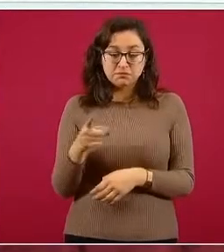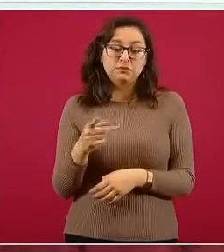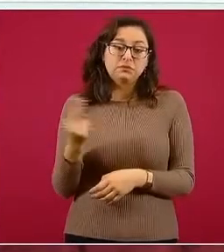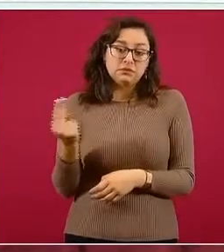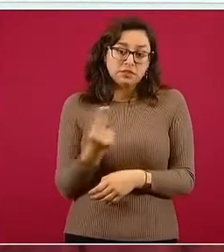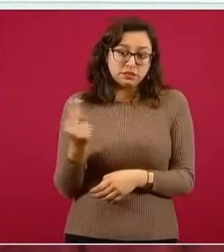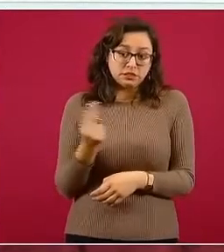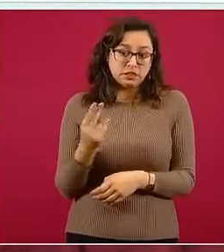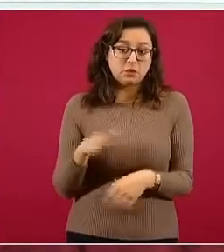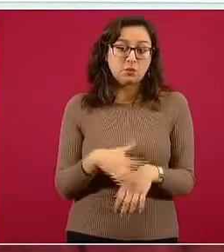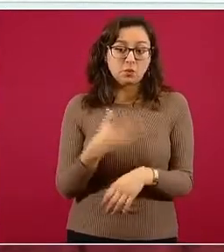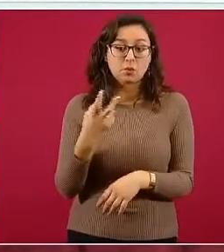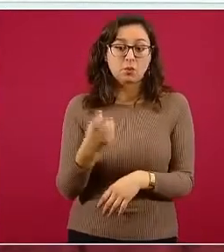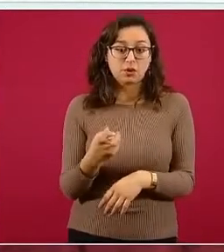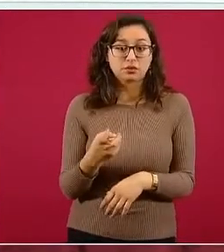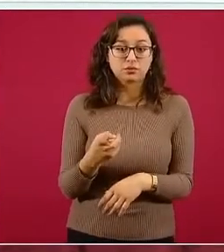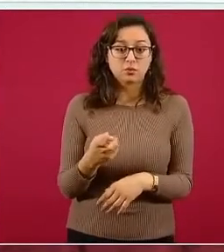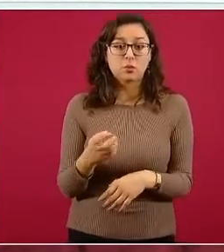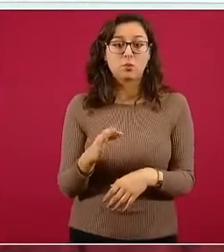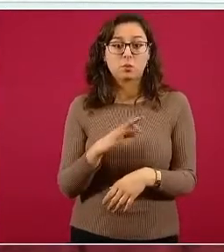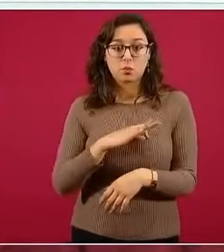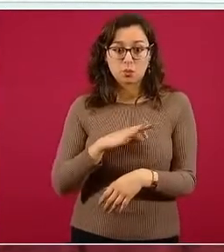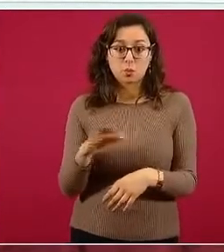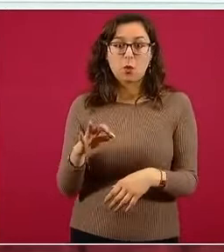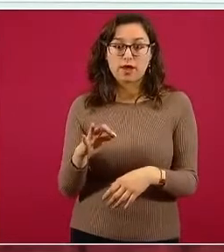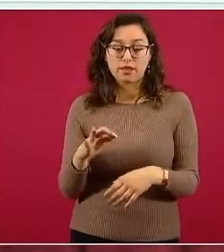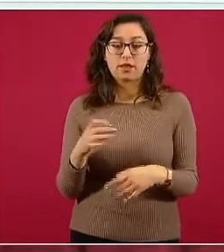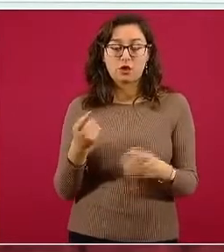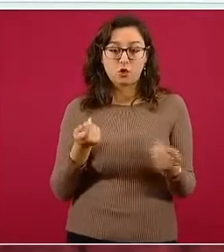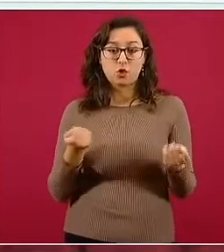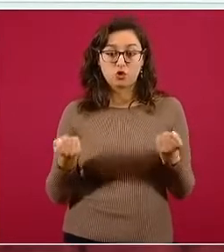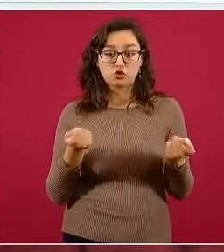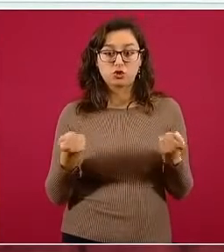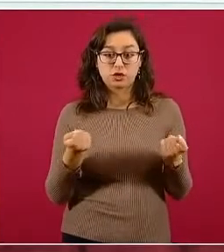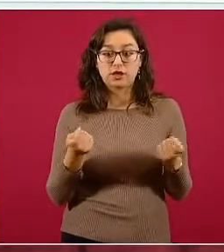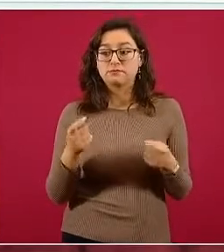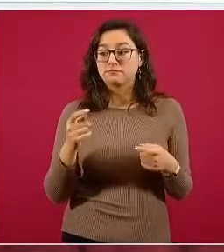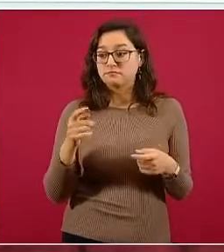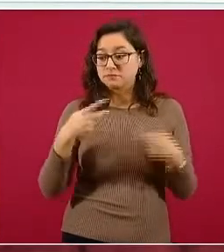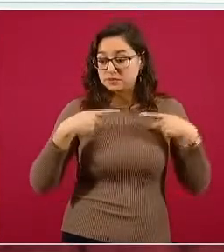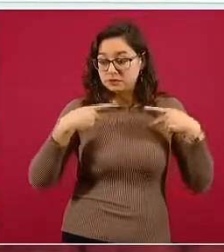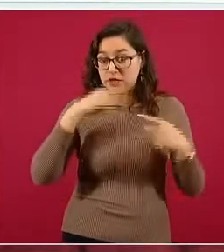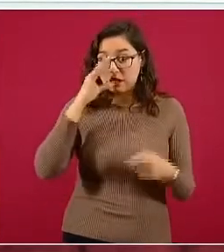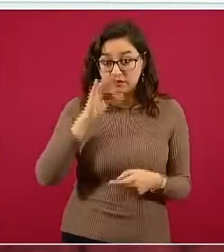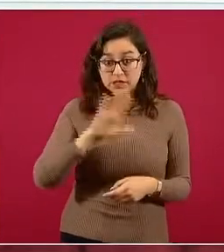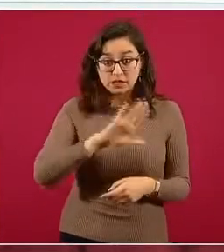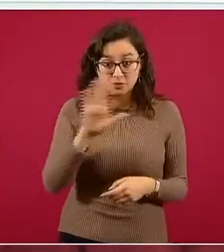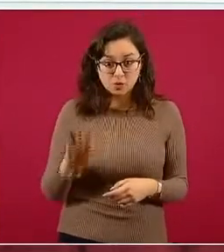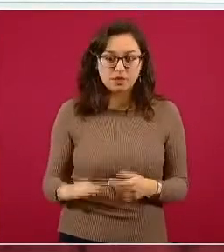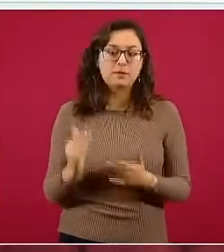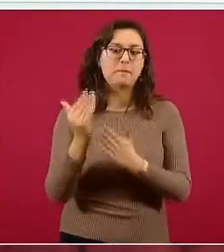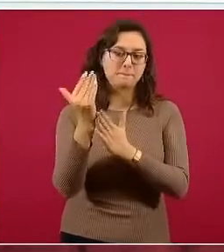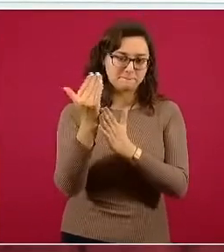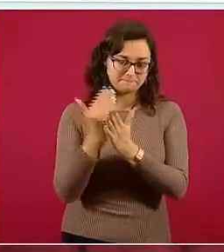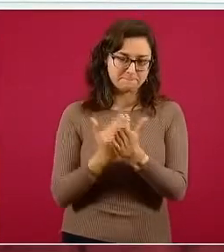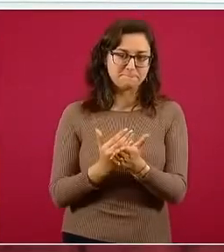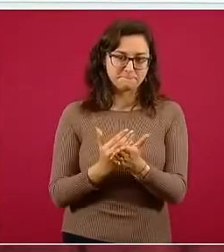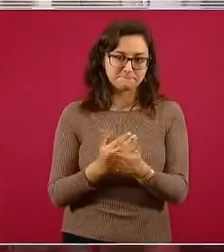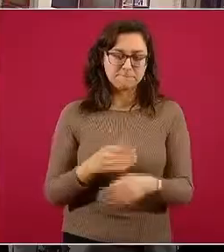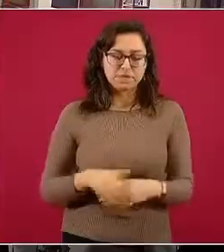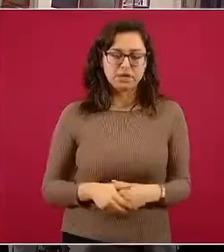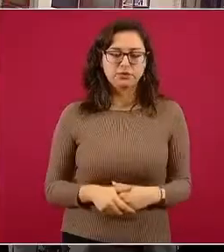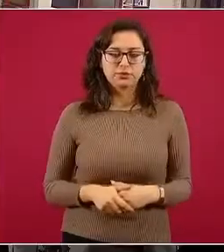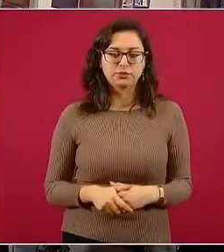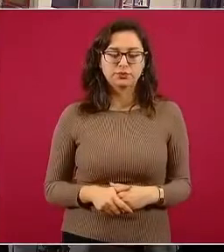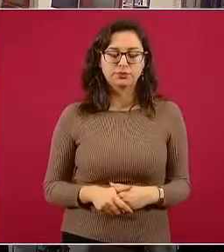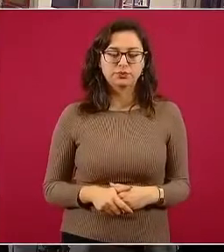tanto entonces estar conteniendo el incremento de la mortalidad que puede ocurrir precisamente en los casos